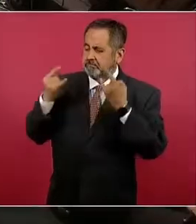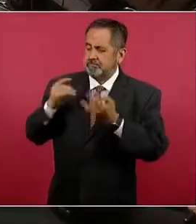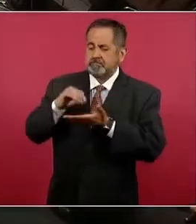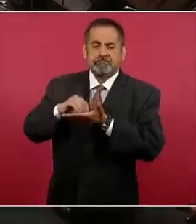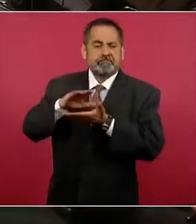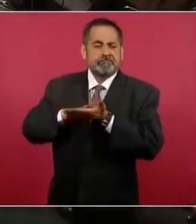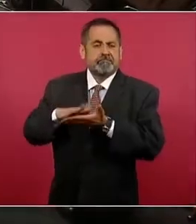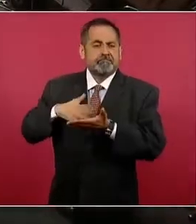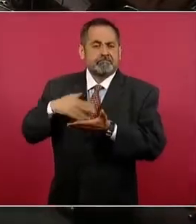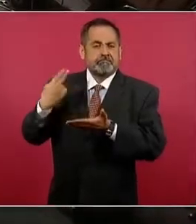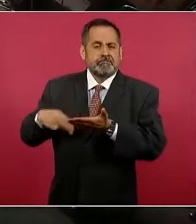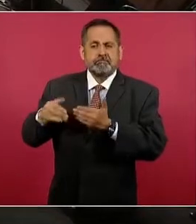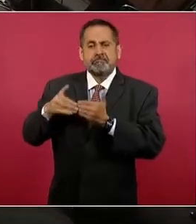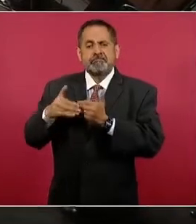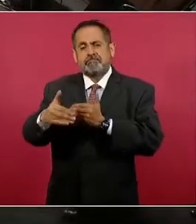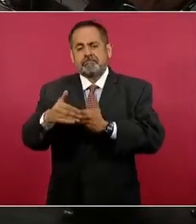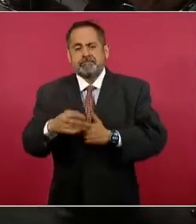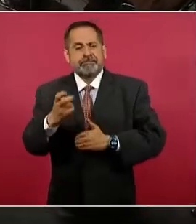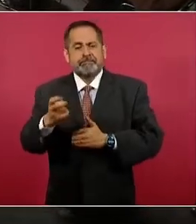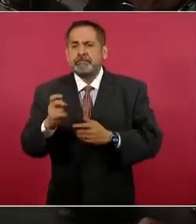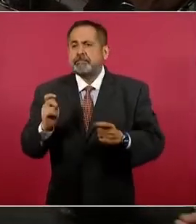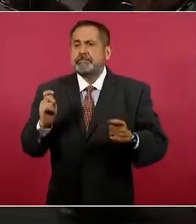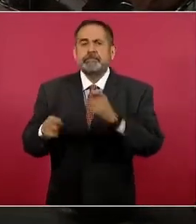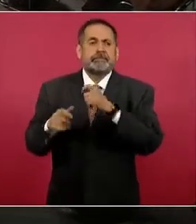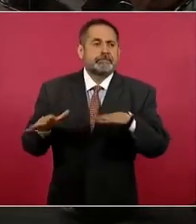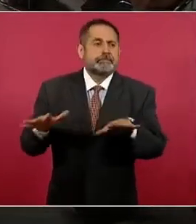Eso es lo mejor, transformar.